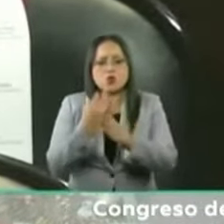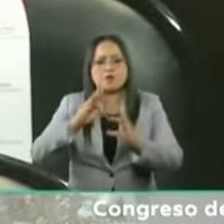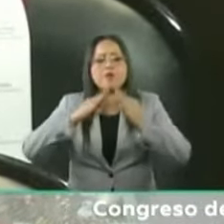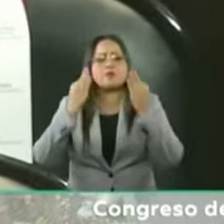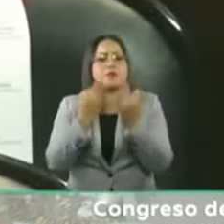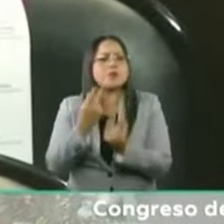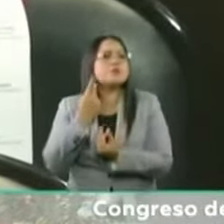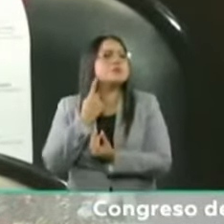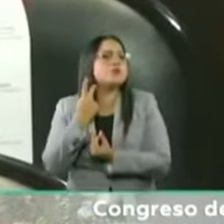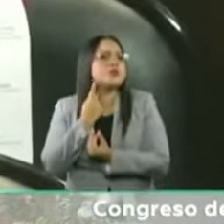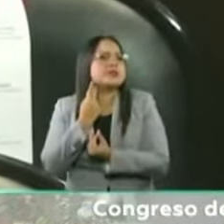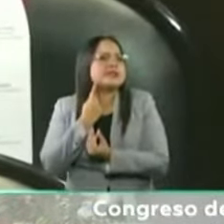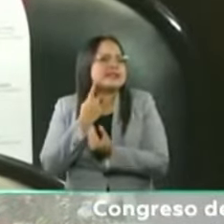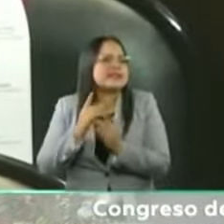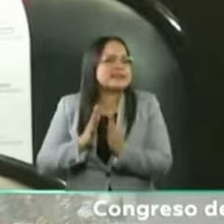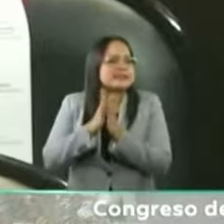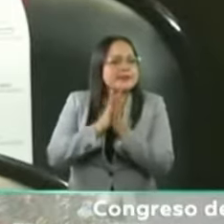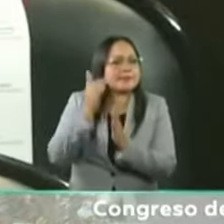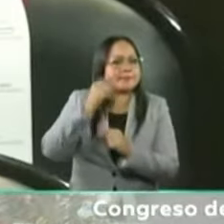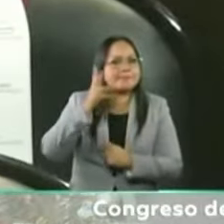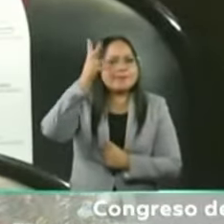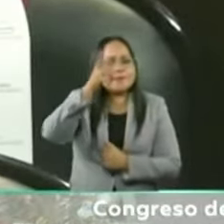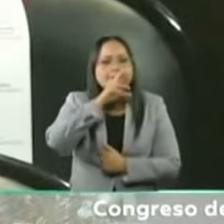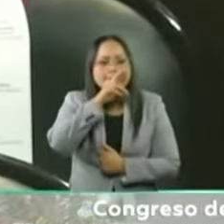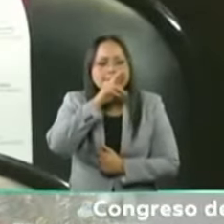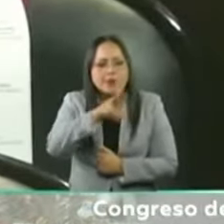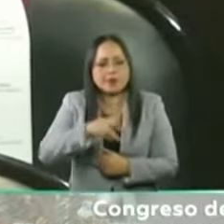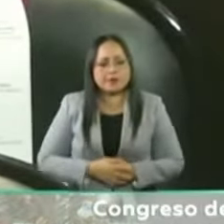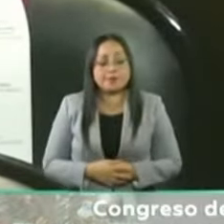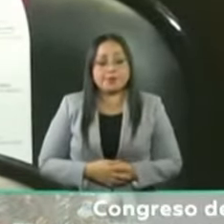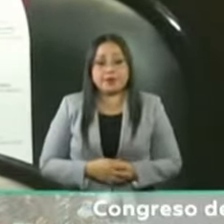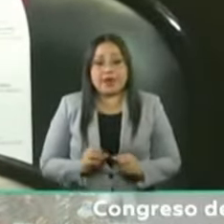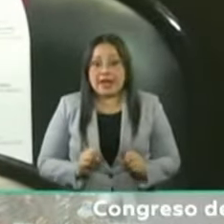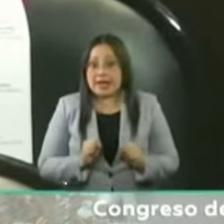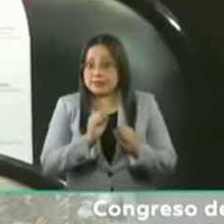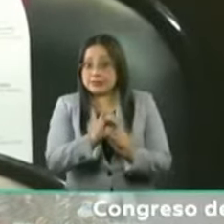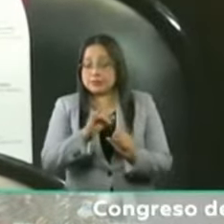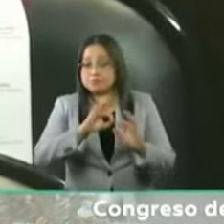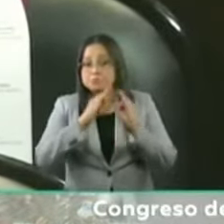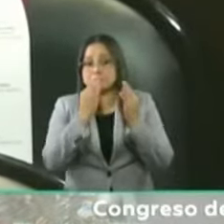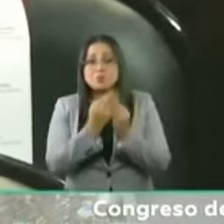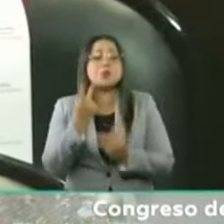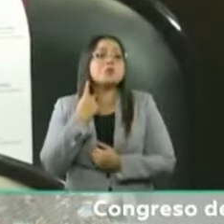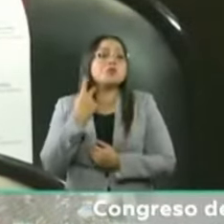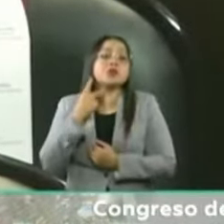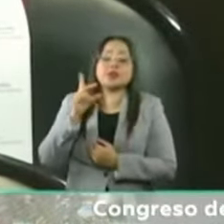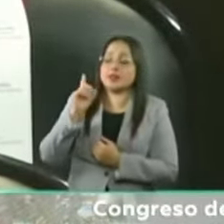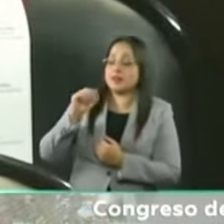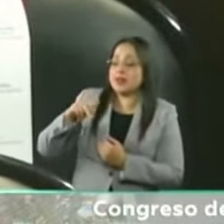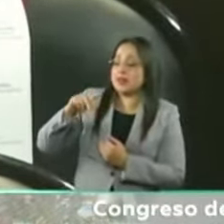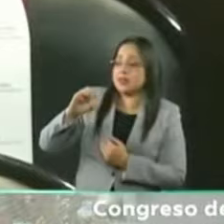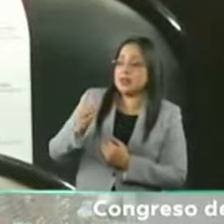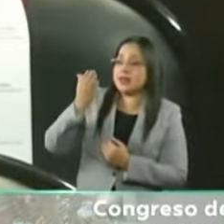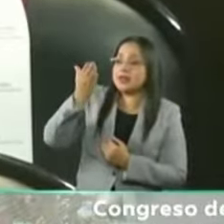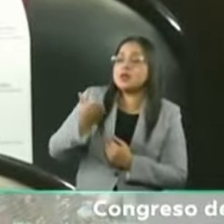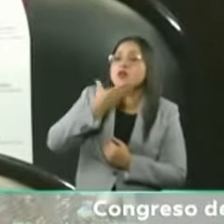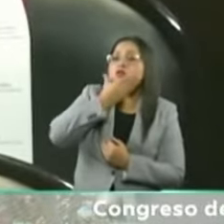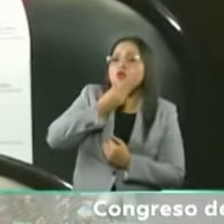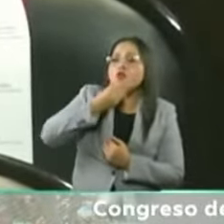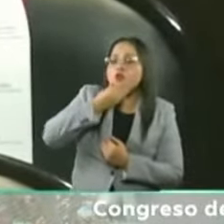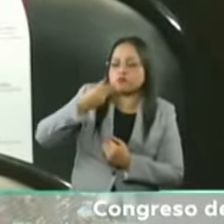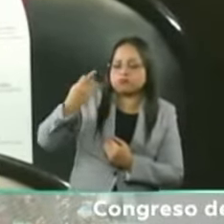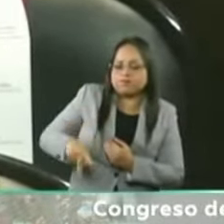Colegio Militar. Su saludo en esta ocasión, cuando entre acá a este recinto, será un saludo